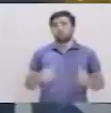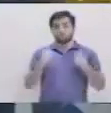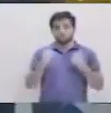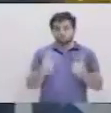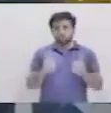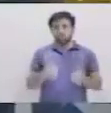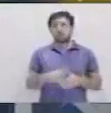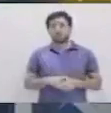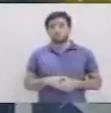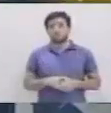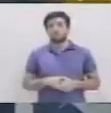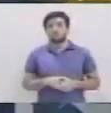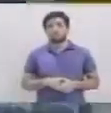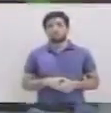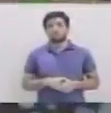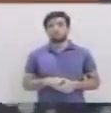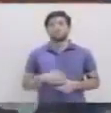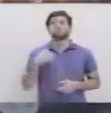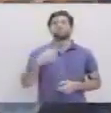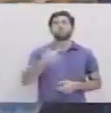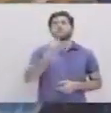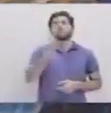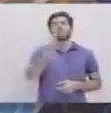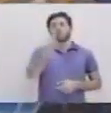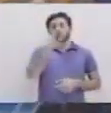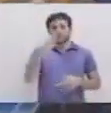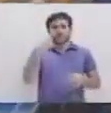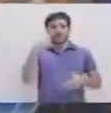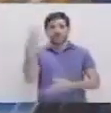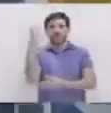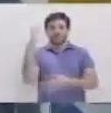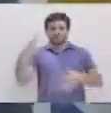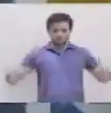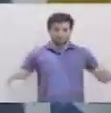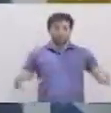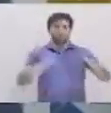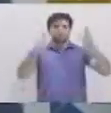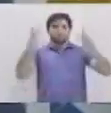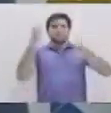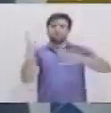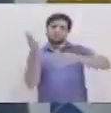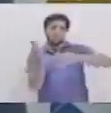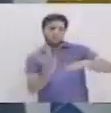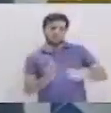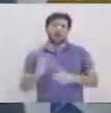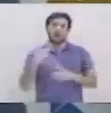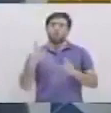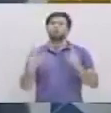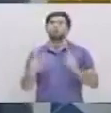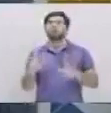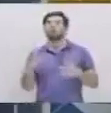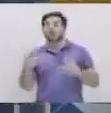¿Sabes qué símbolo patrio es fabricado con la madera del árbol del orbigo? La marimba. Muy bien.